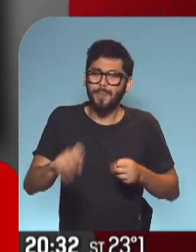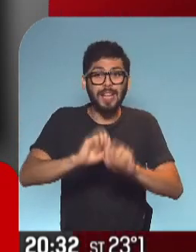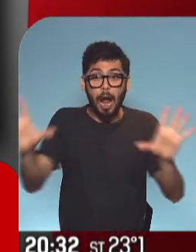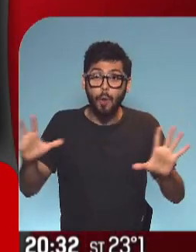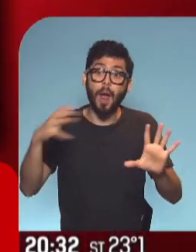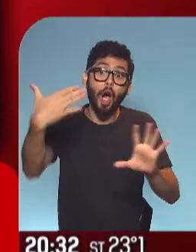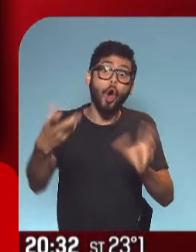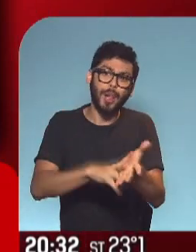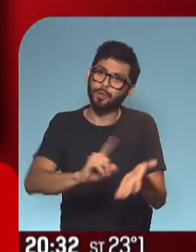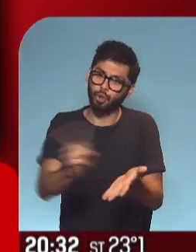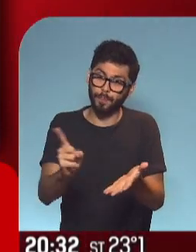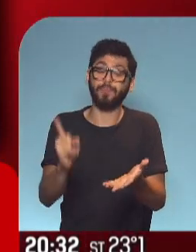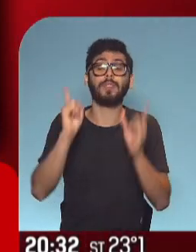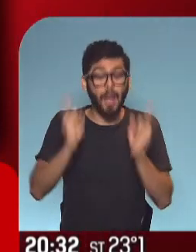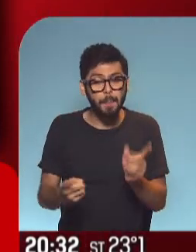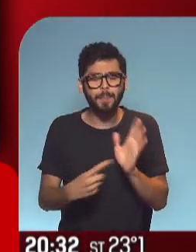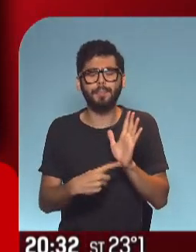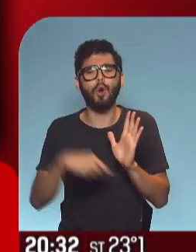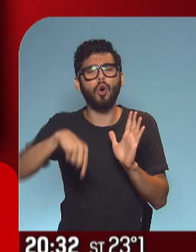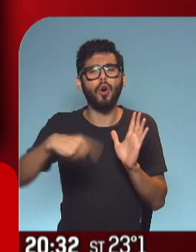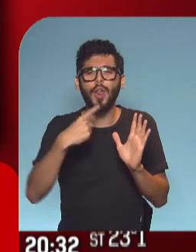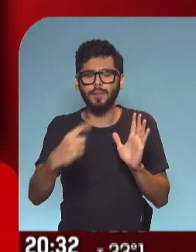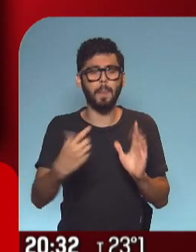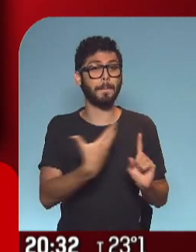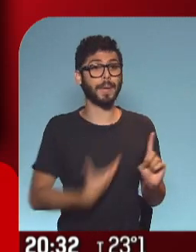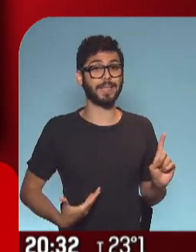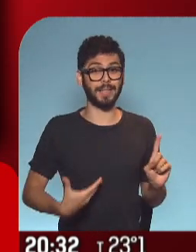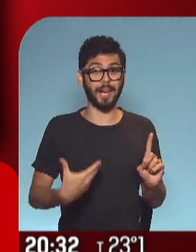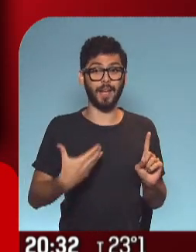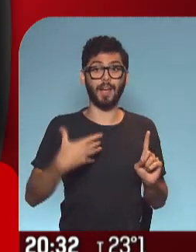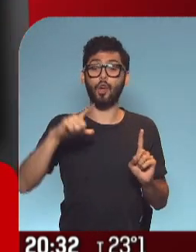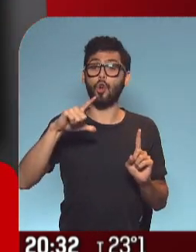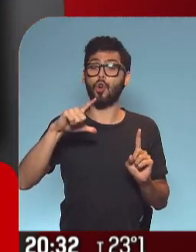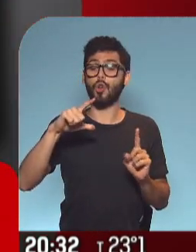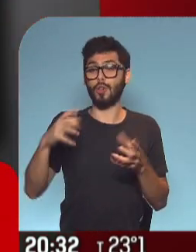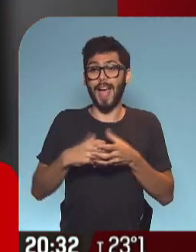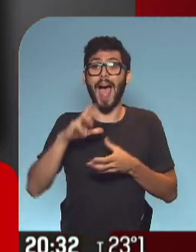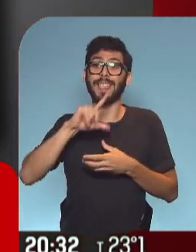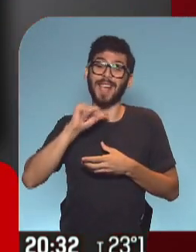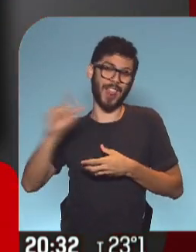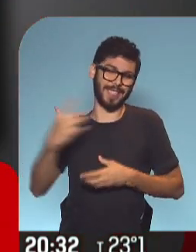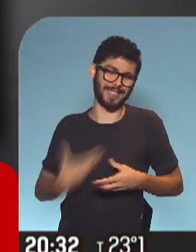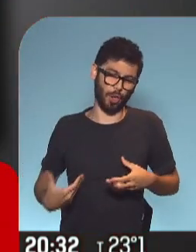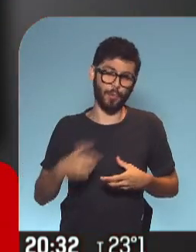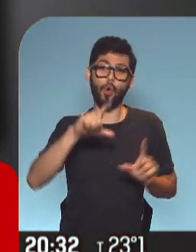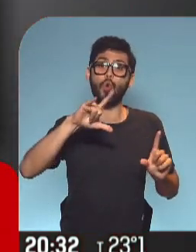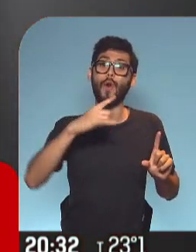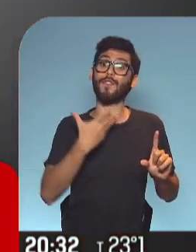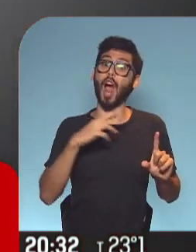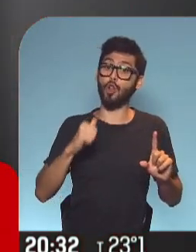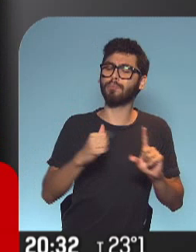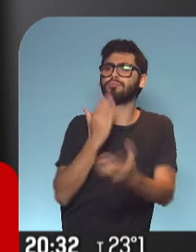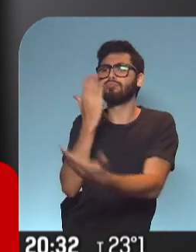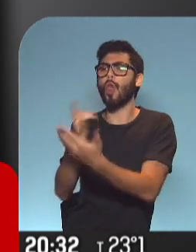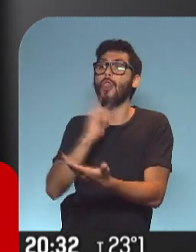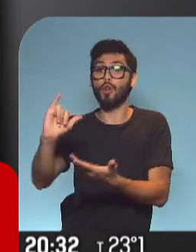por su parte en el día de la fecha se tomó conocimiento que la presidenta del directorio de rt a sociedad del estado presentó una denuncia ante la justicia federal